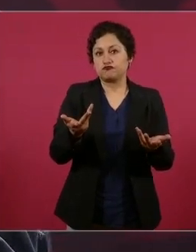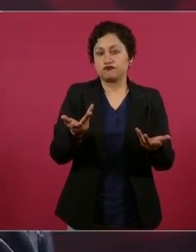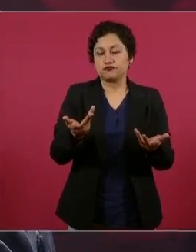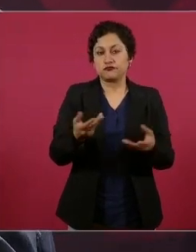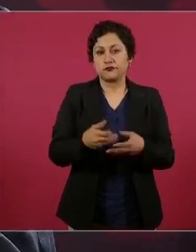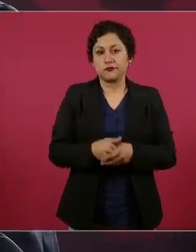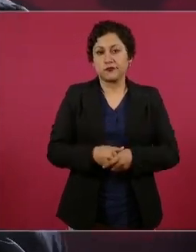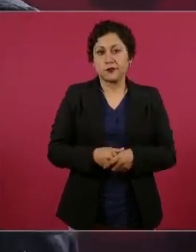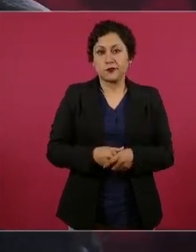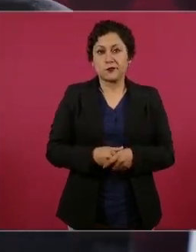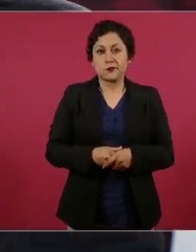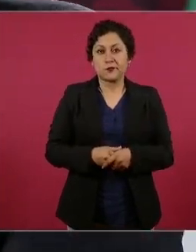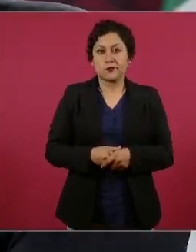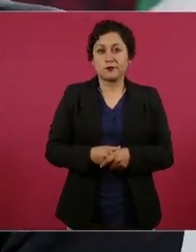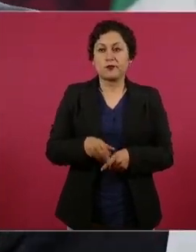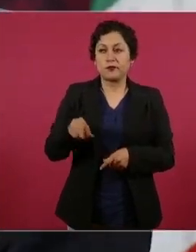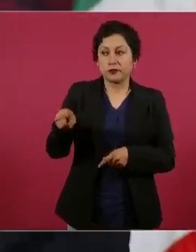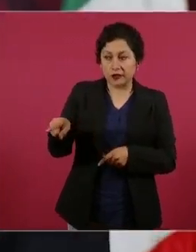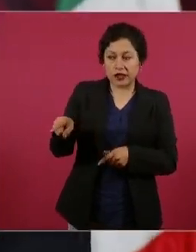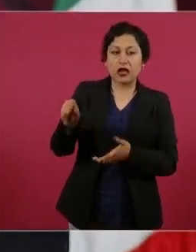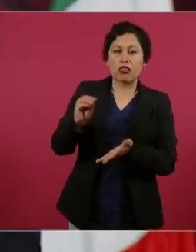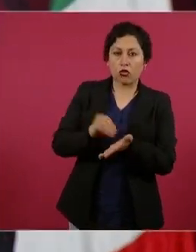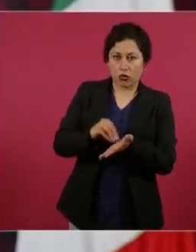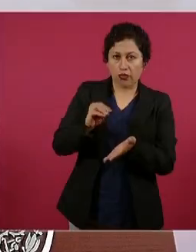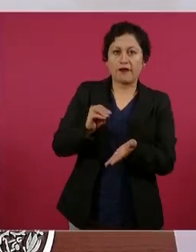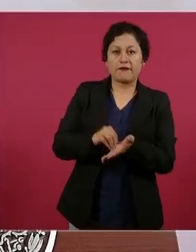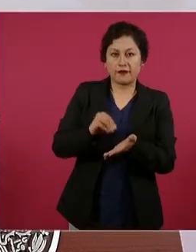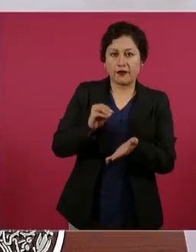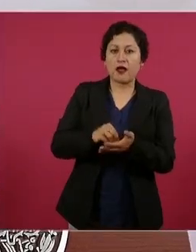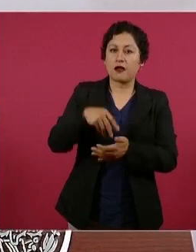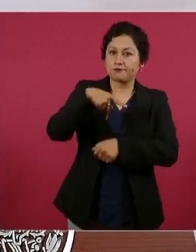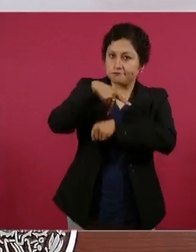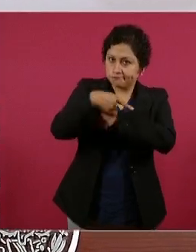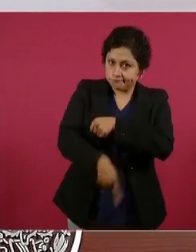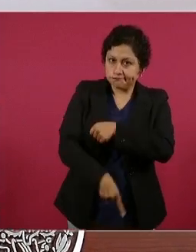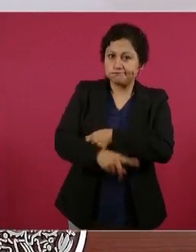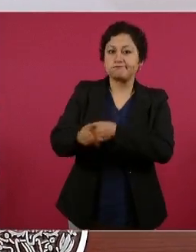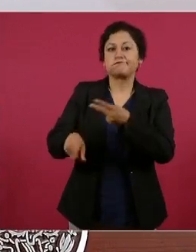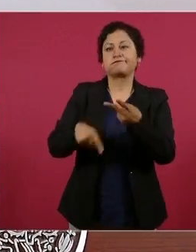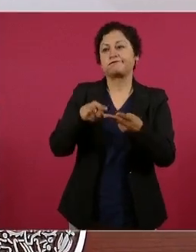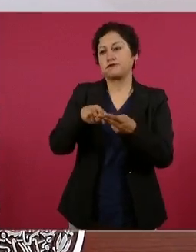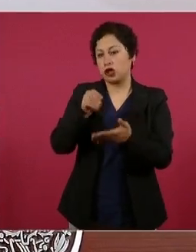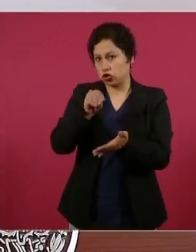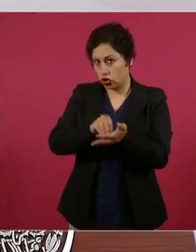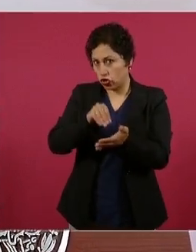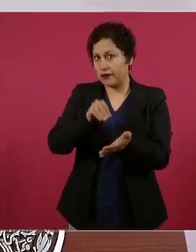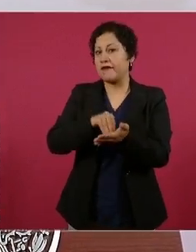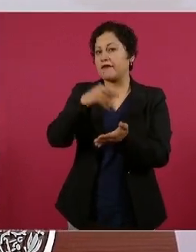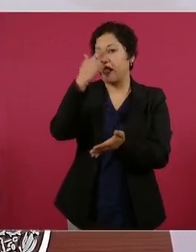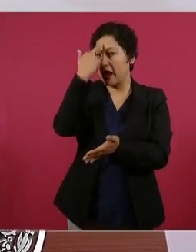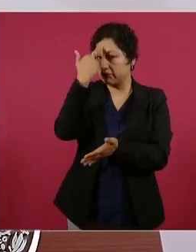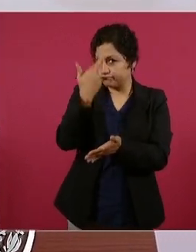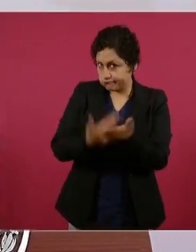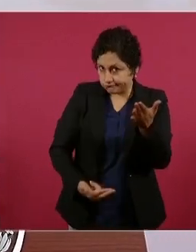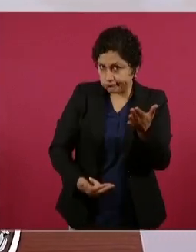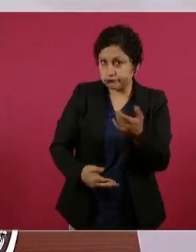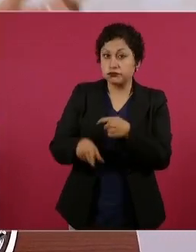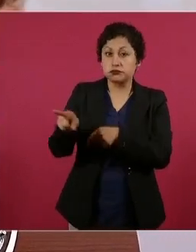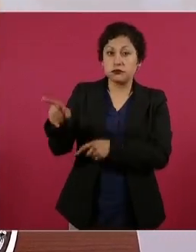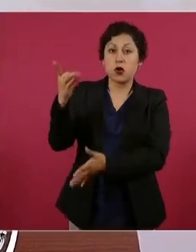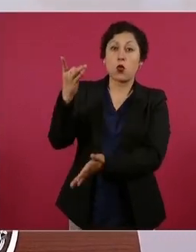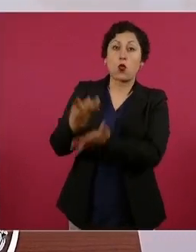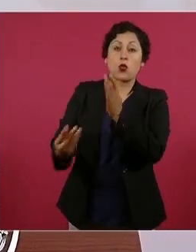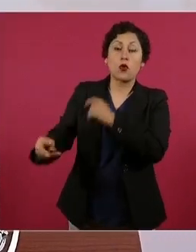habiendo inseguridad, violencia, y hay delitos, no solo en Veracruz, sino